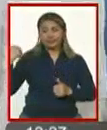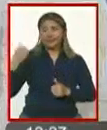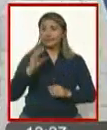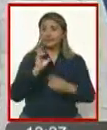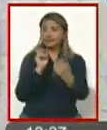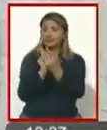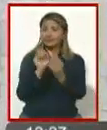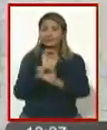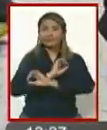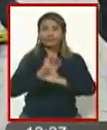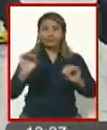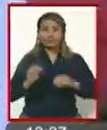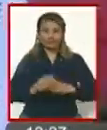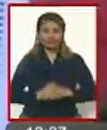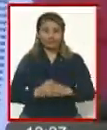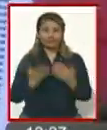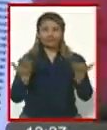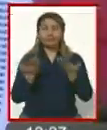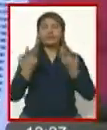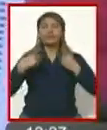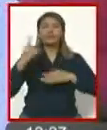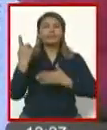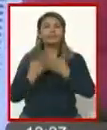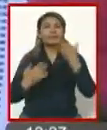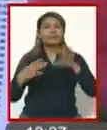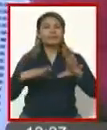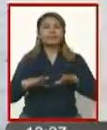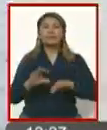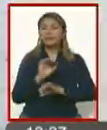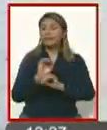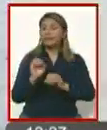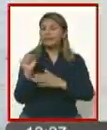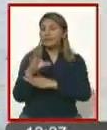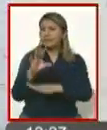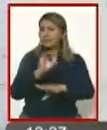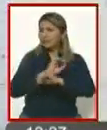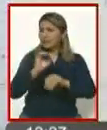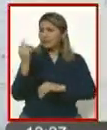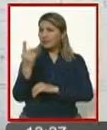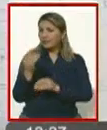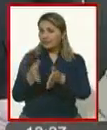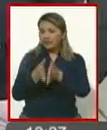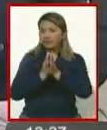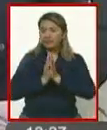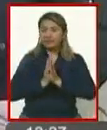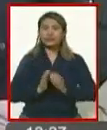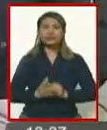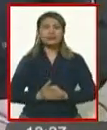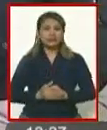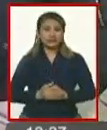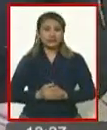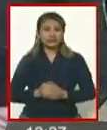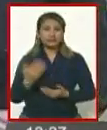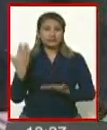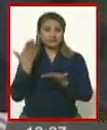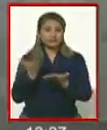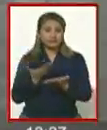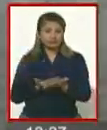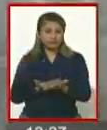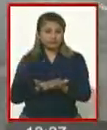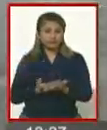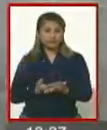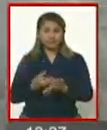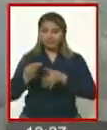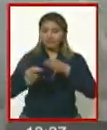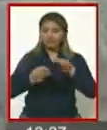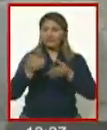nada. No sé a dónde acudir, qué voy a hacer, no nos dan nada, ni una información. Solamente pido o pedimos que vengan, bajen y